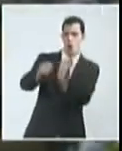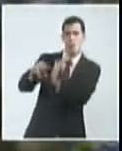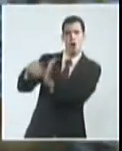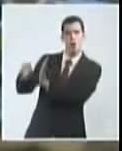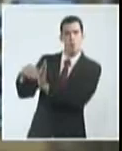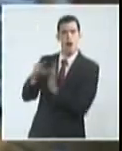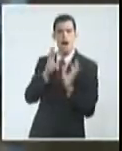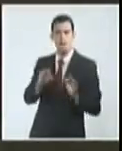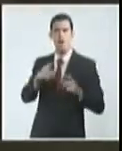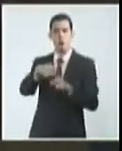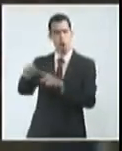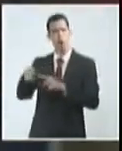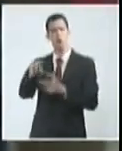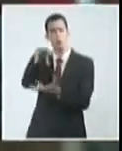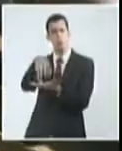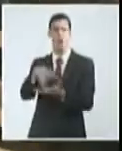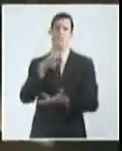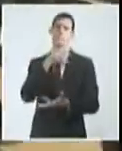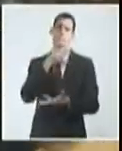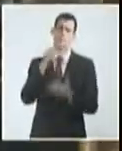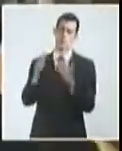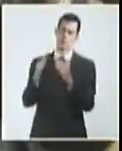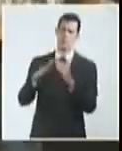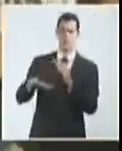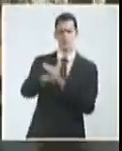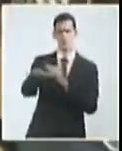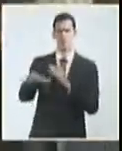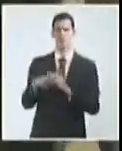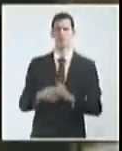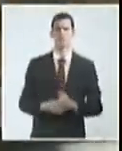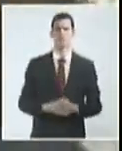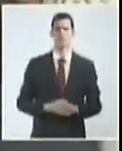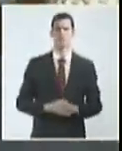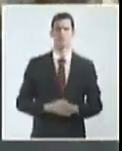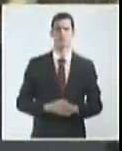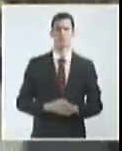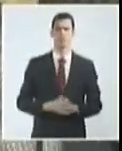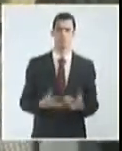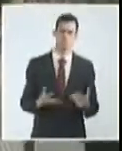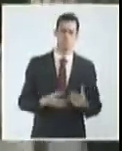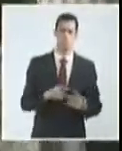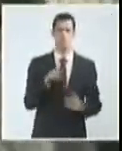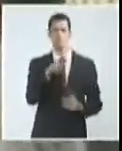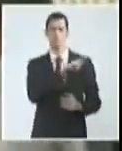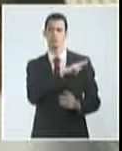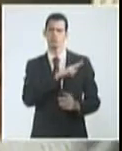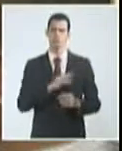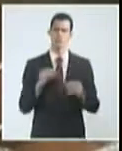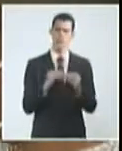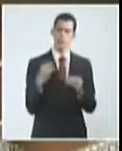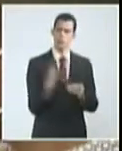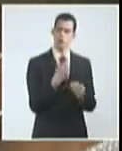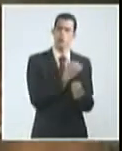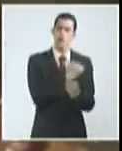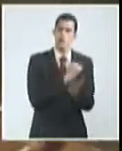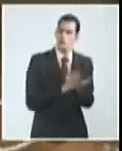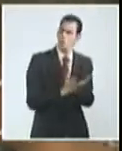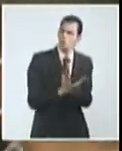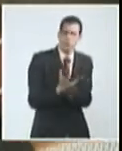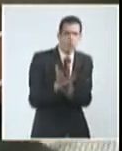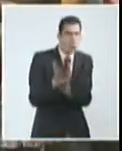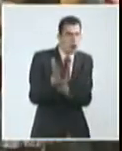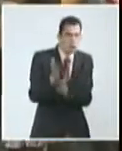estará en la misma medida en que nos vayamos afianzando en todo un grupo de conceptos que